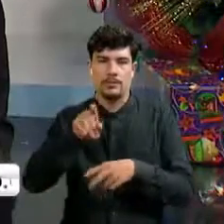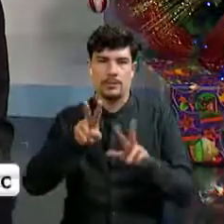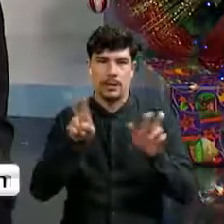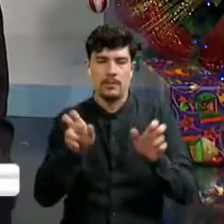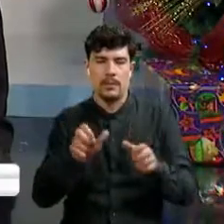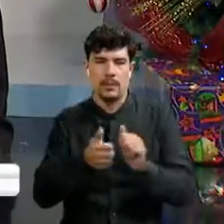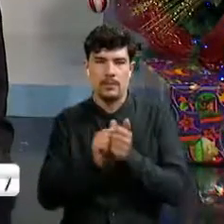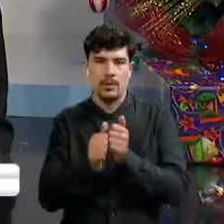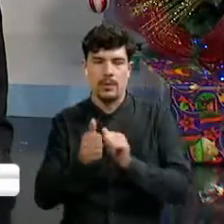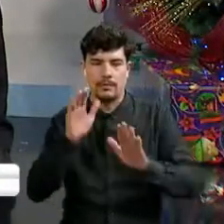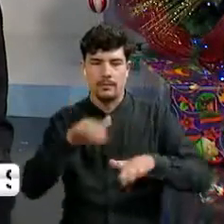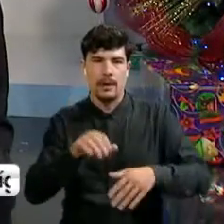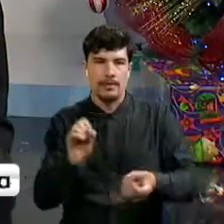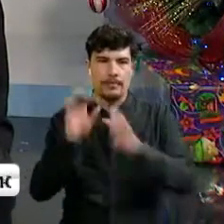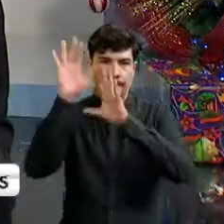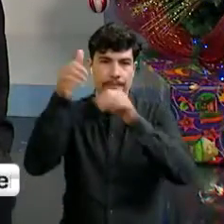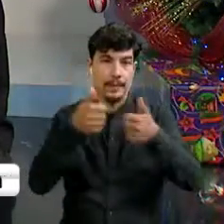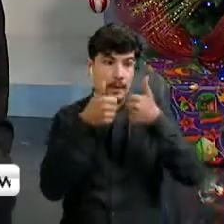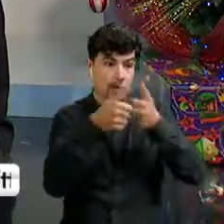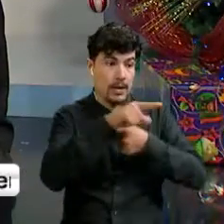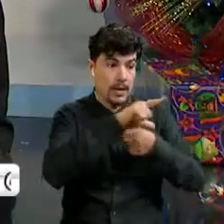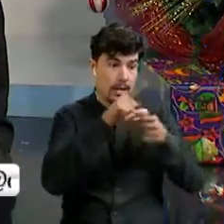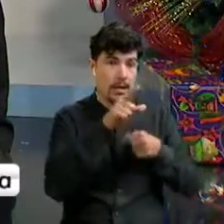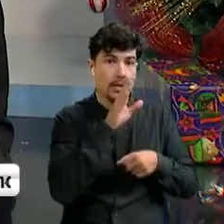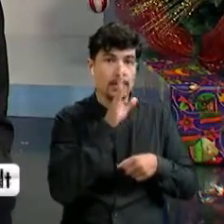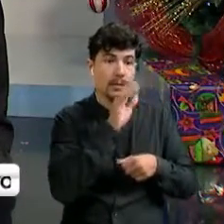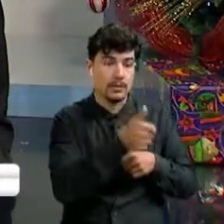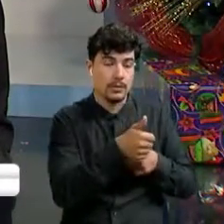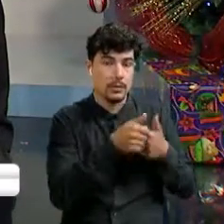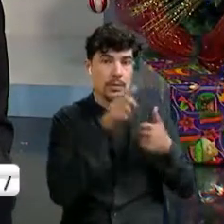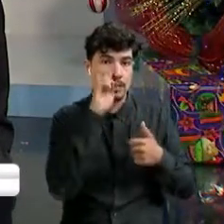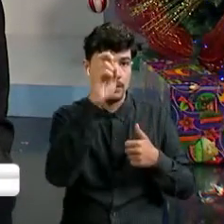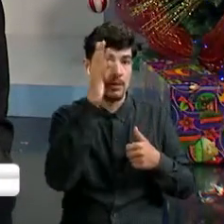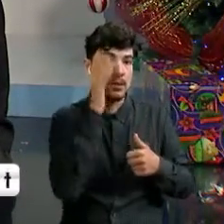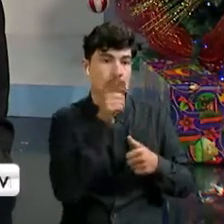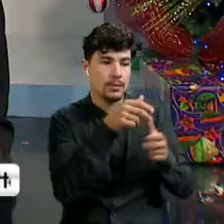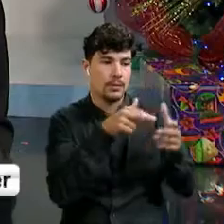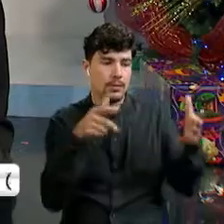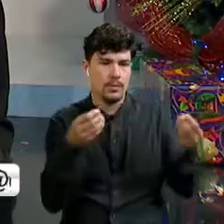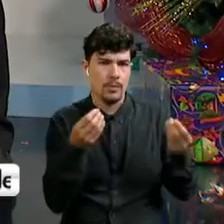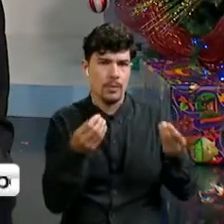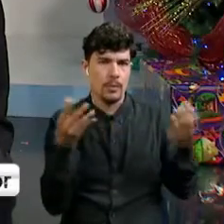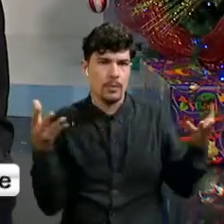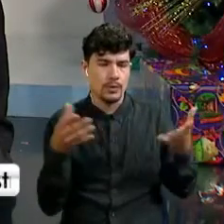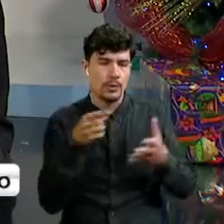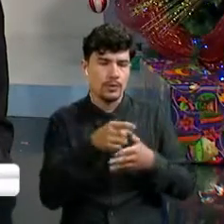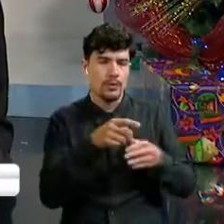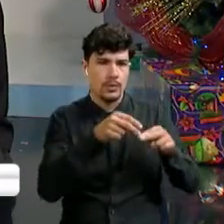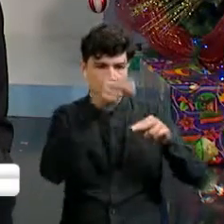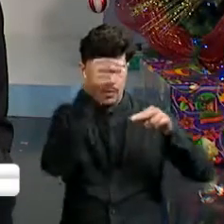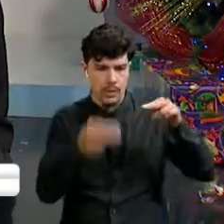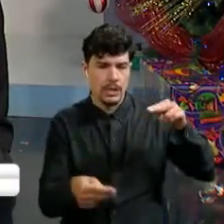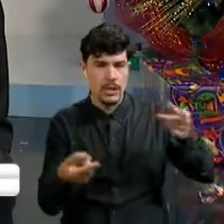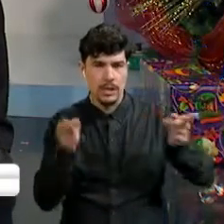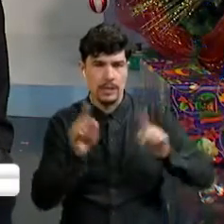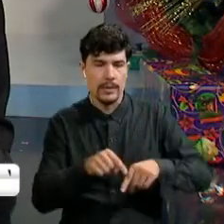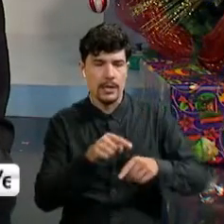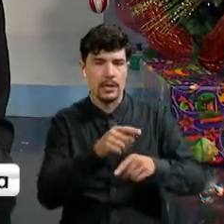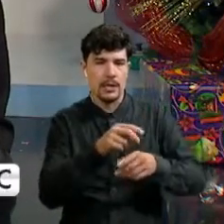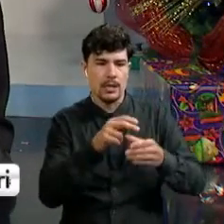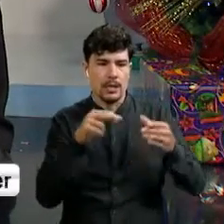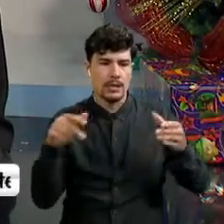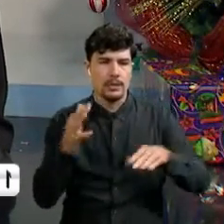y una liga que tuvo buen balance durante este año fue la liga nortesantandereana de natación donde hubo masificación en la disciplina de clavados y de la natación